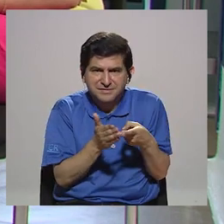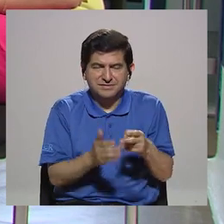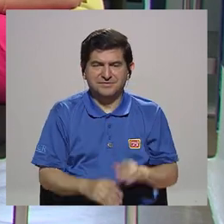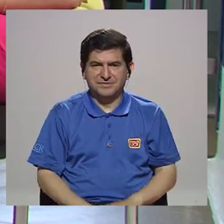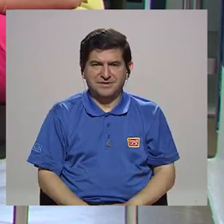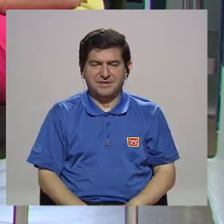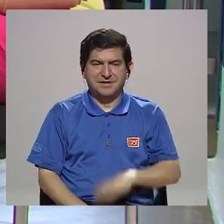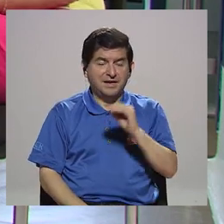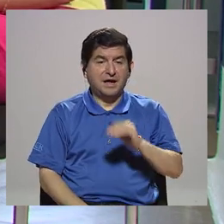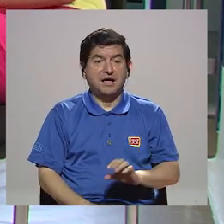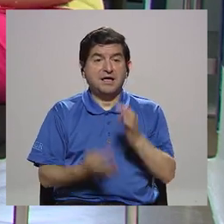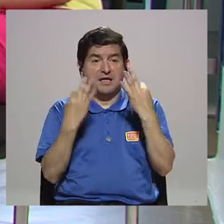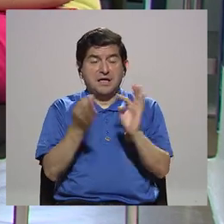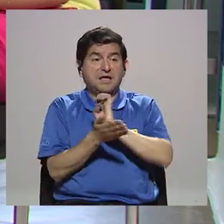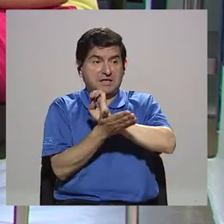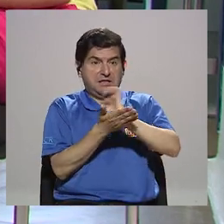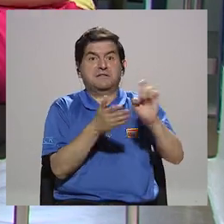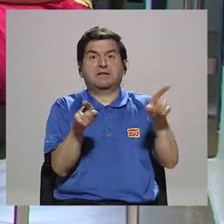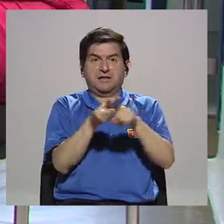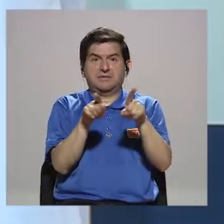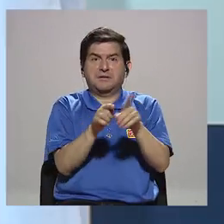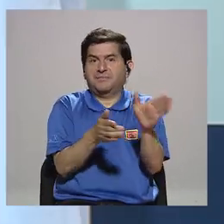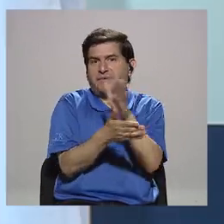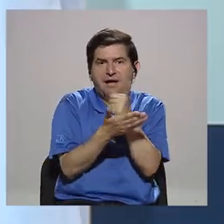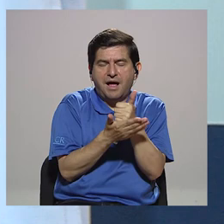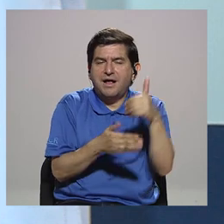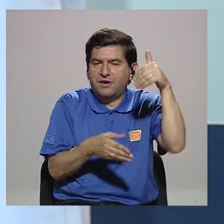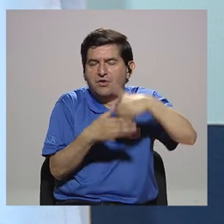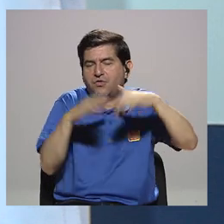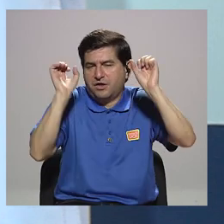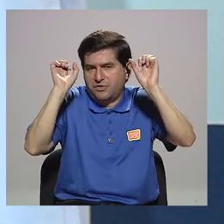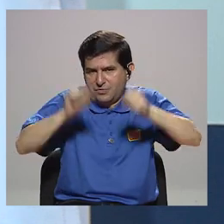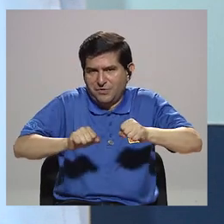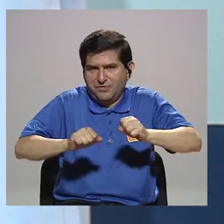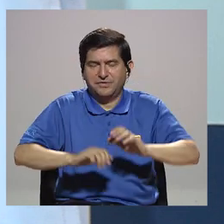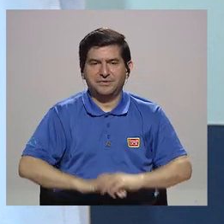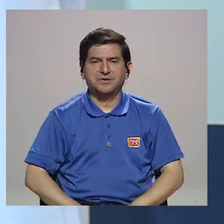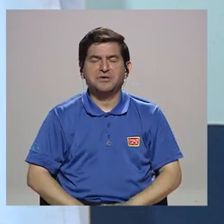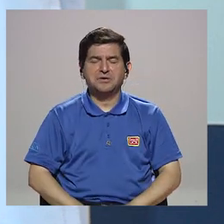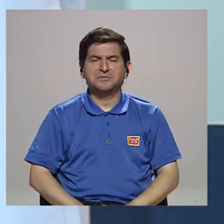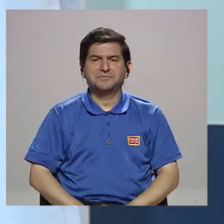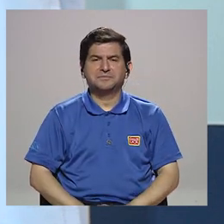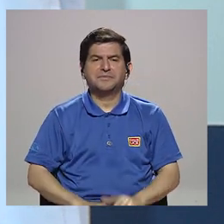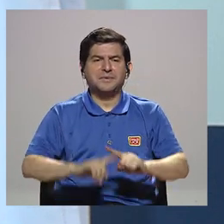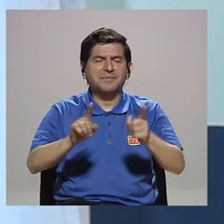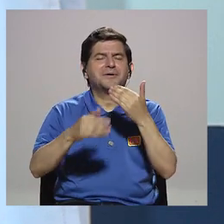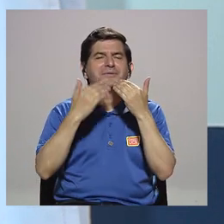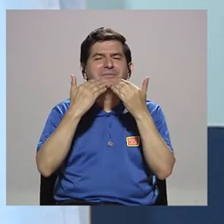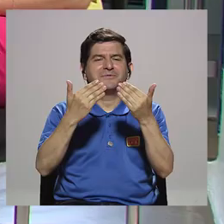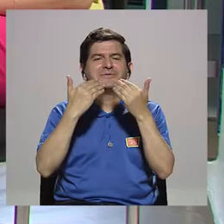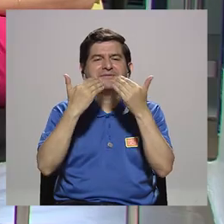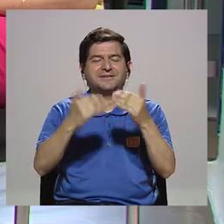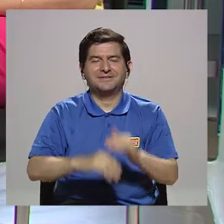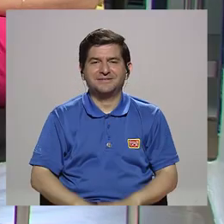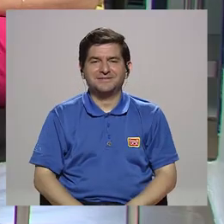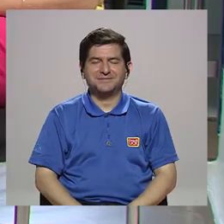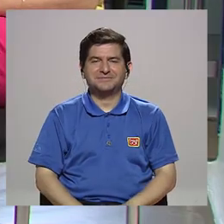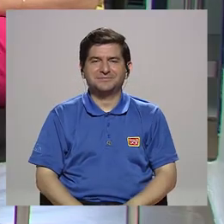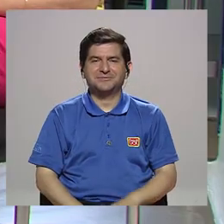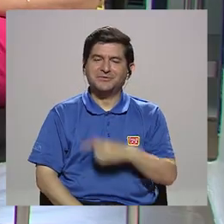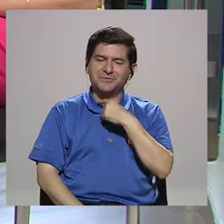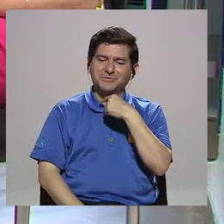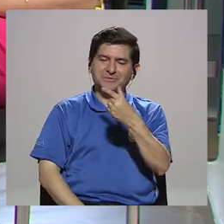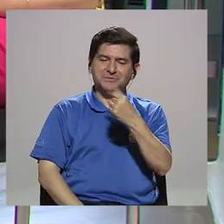cómo, cómo prevenir hasta eso, ¿verdad? Sí, un poquito dentro de lo que se pueda, ¿verdad? Yo creo. Pero muchísimas gracias. Bueno,